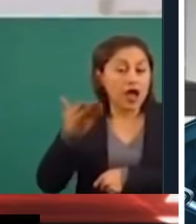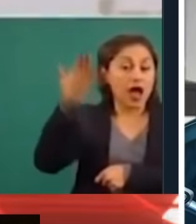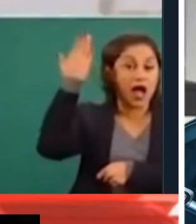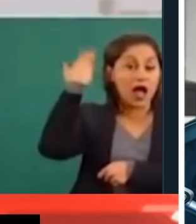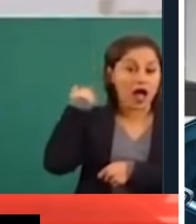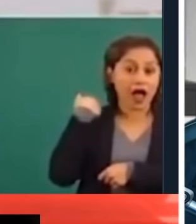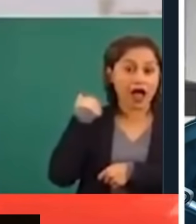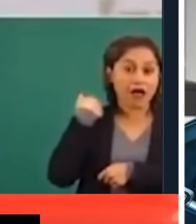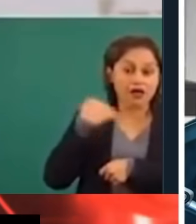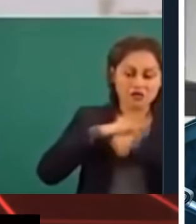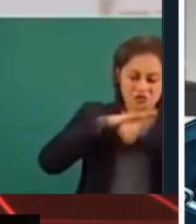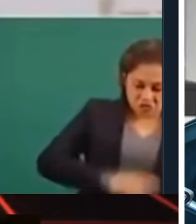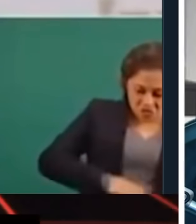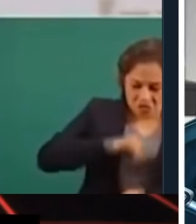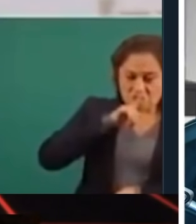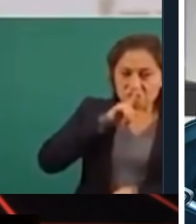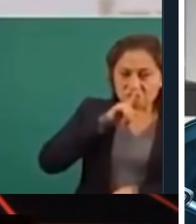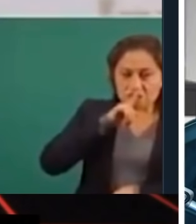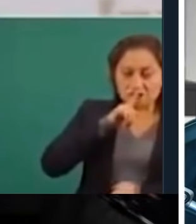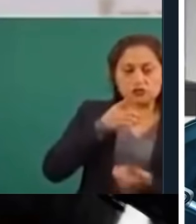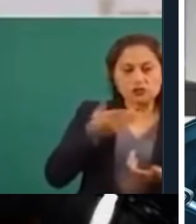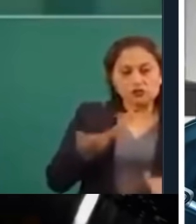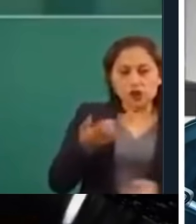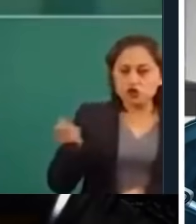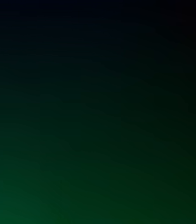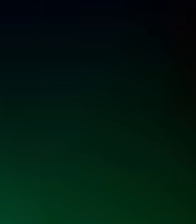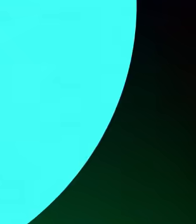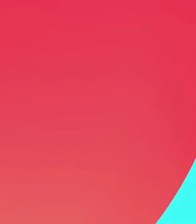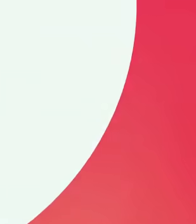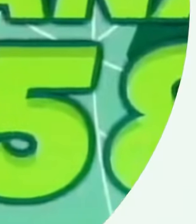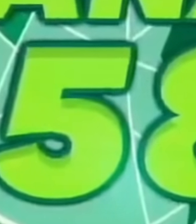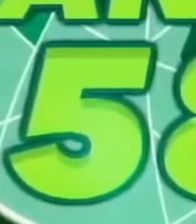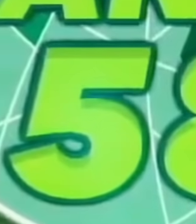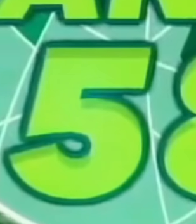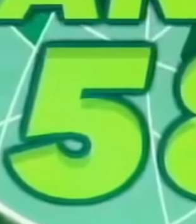sabes si te gustó suscríbete a este canal y nos vemos en el próximo vídeo